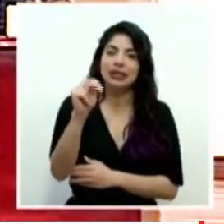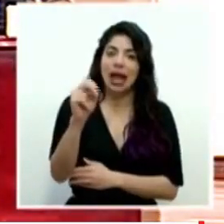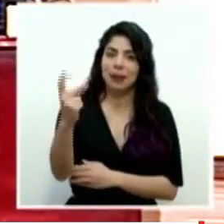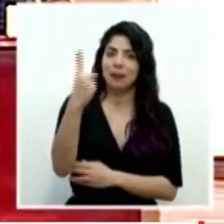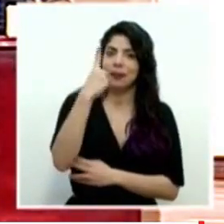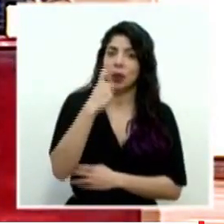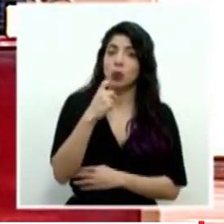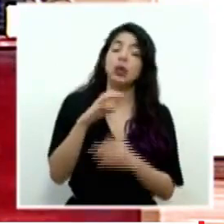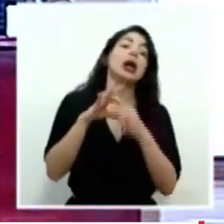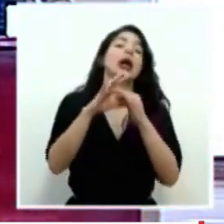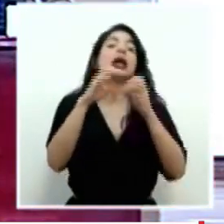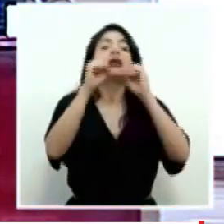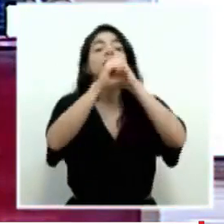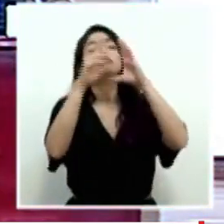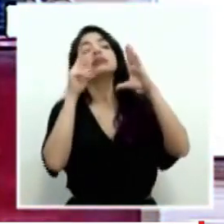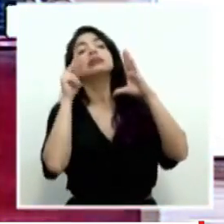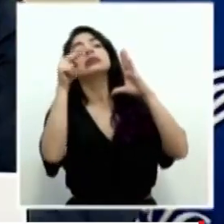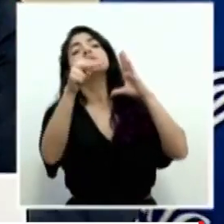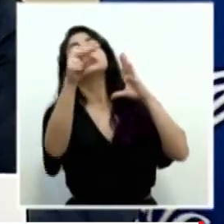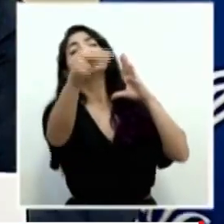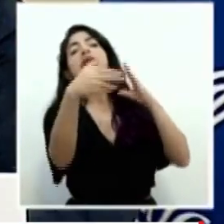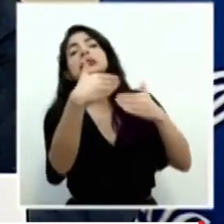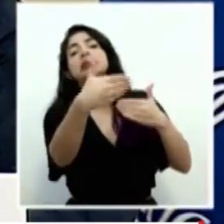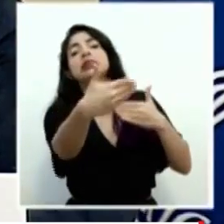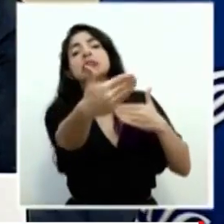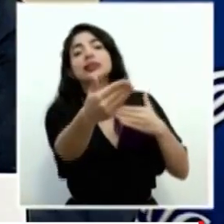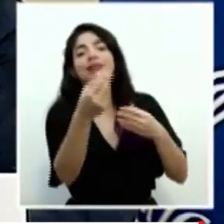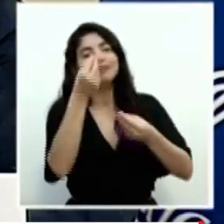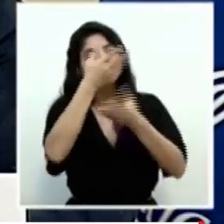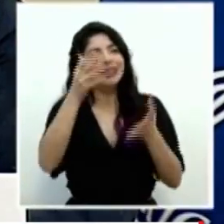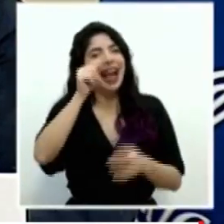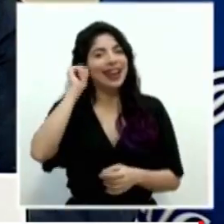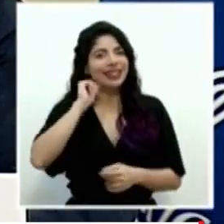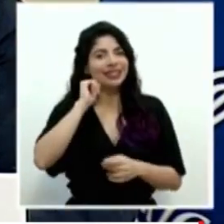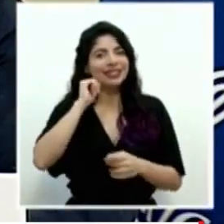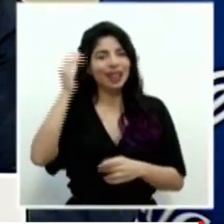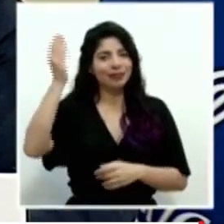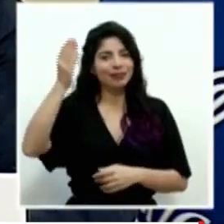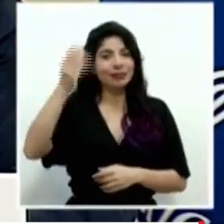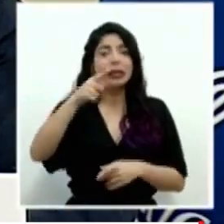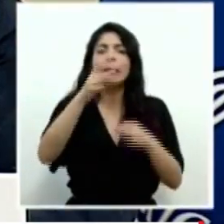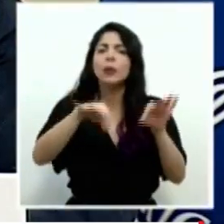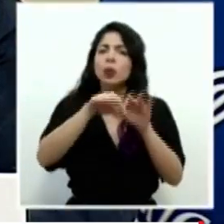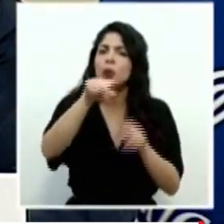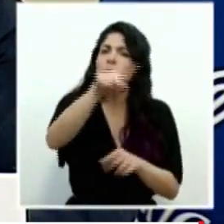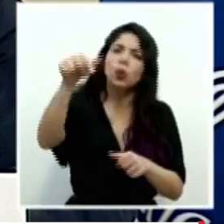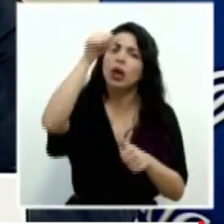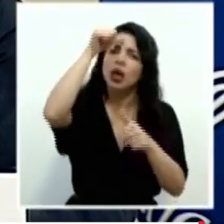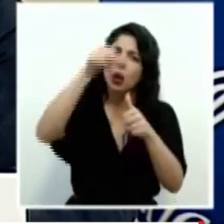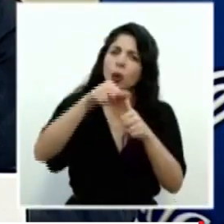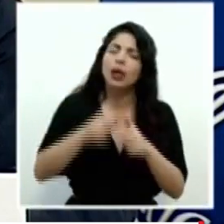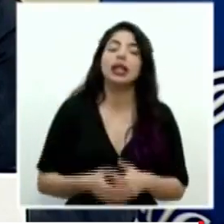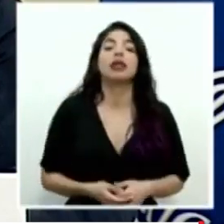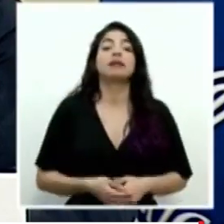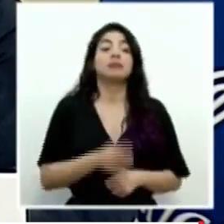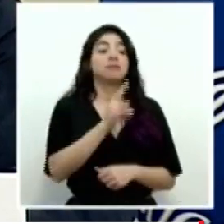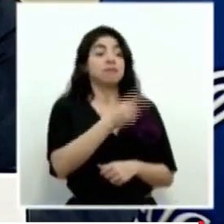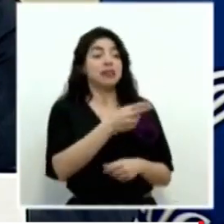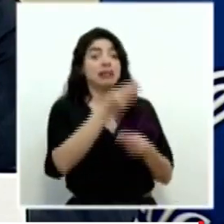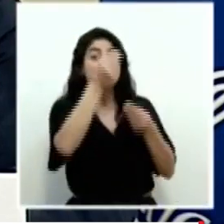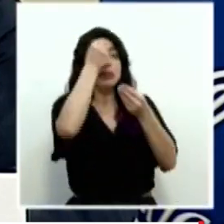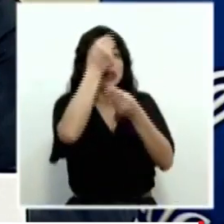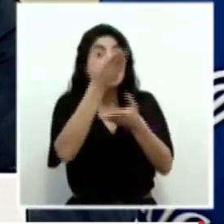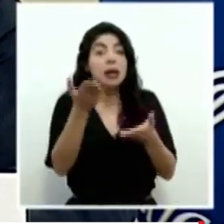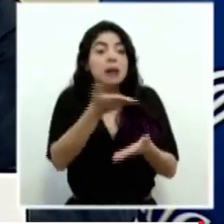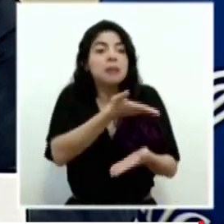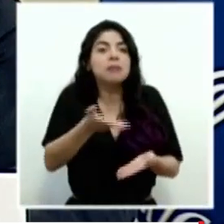pregunta. Con respecto a las proyecciones que ayer se dieron a conocer en conferencia de prensa, importante recordar que las mismas fueron